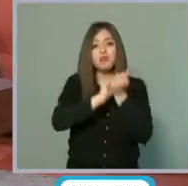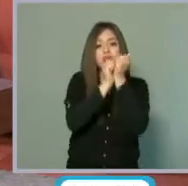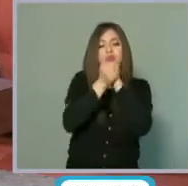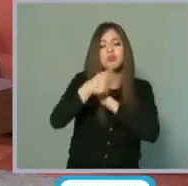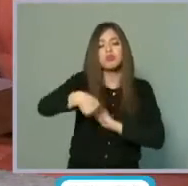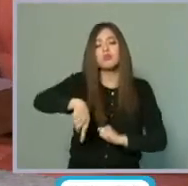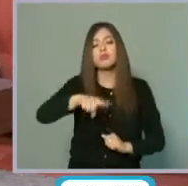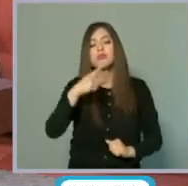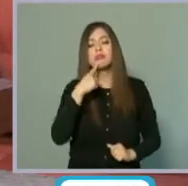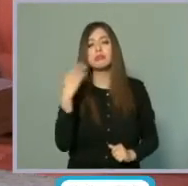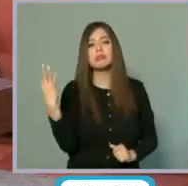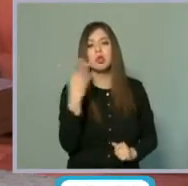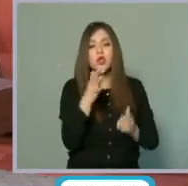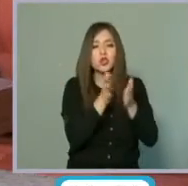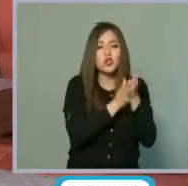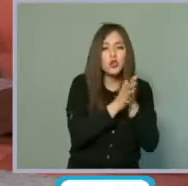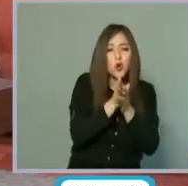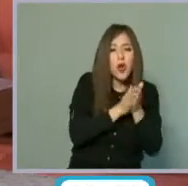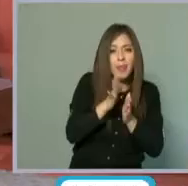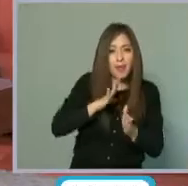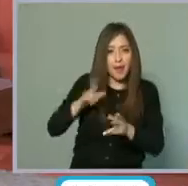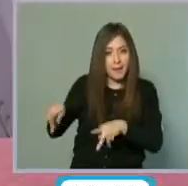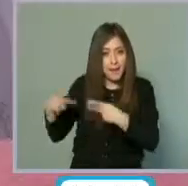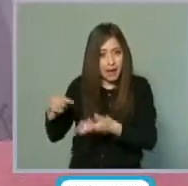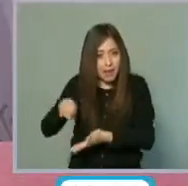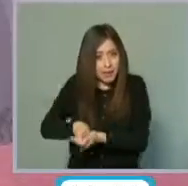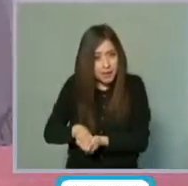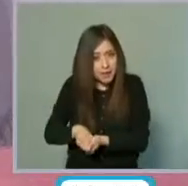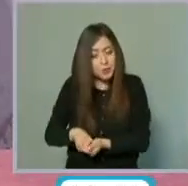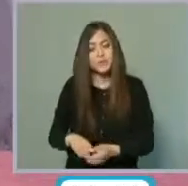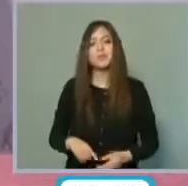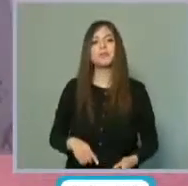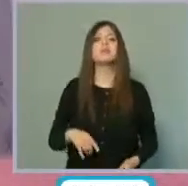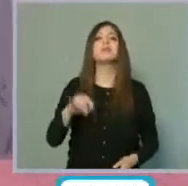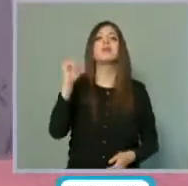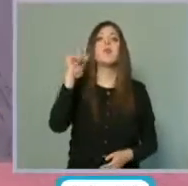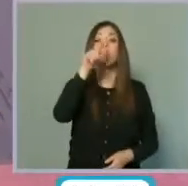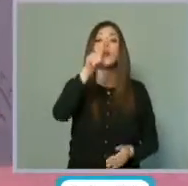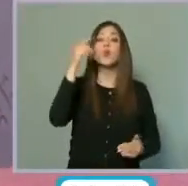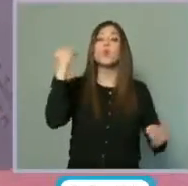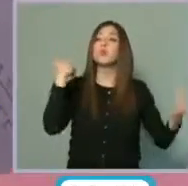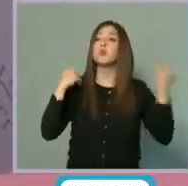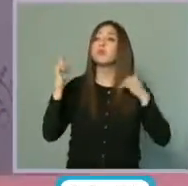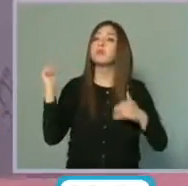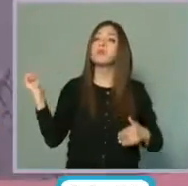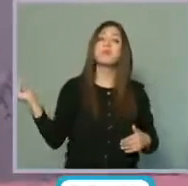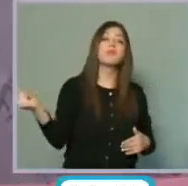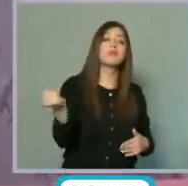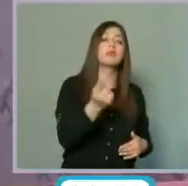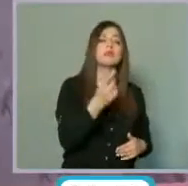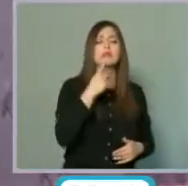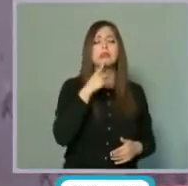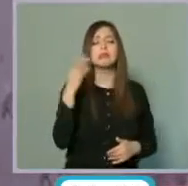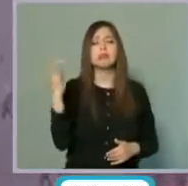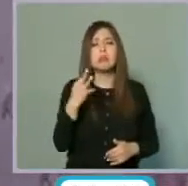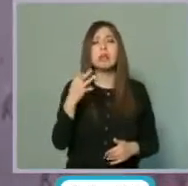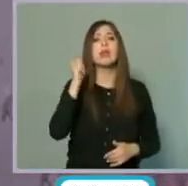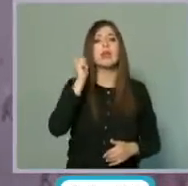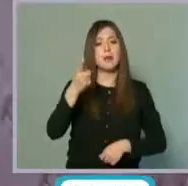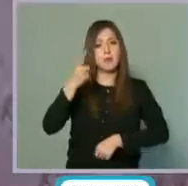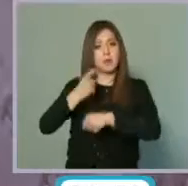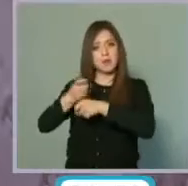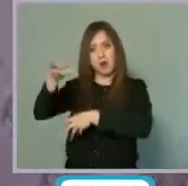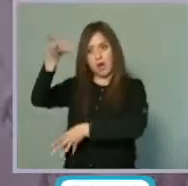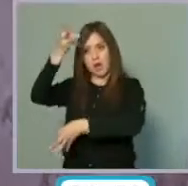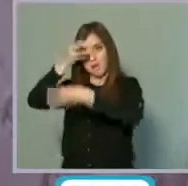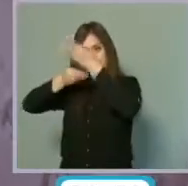otro chocolatito, alguna cosa que esté por ahí. Es una delicia el recorrido porque sí es un gran aprendizaje, pero también es un disfrute